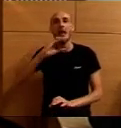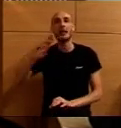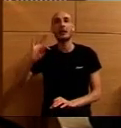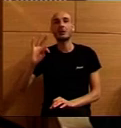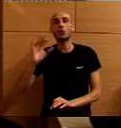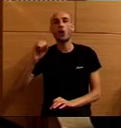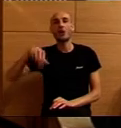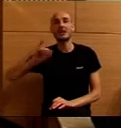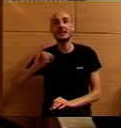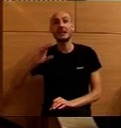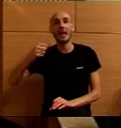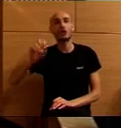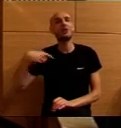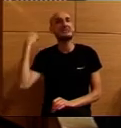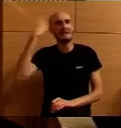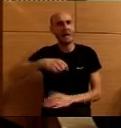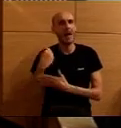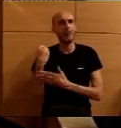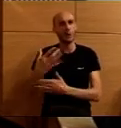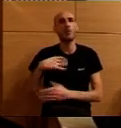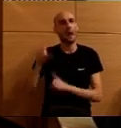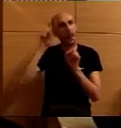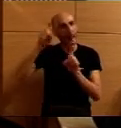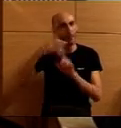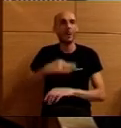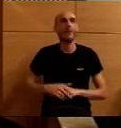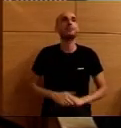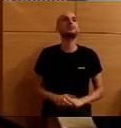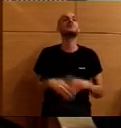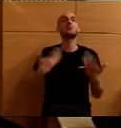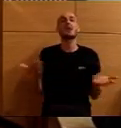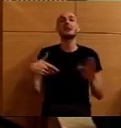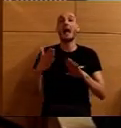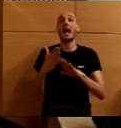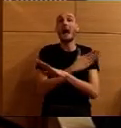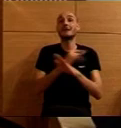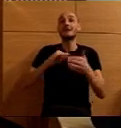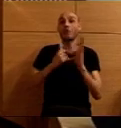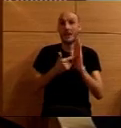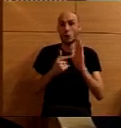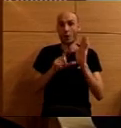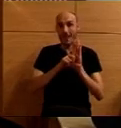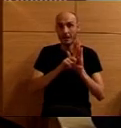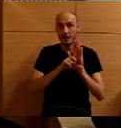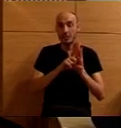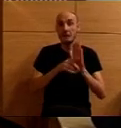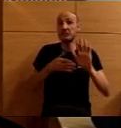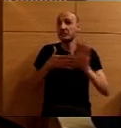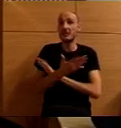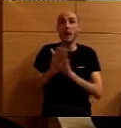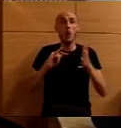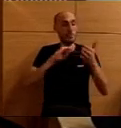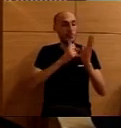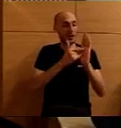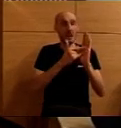provisional destinado a servir de base a un proyecto ley. Nos estamos refiriendo, por tanto, a un proyecto redactado por